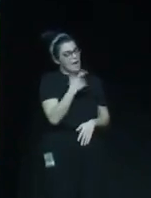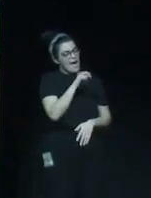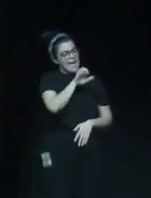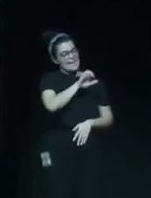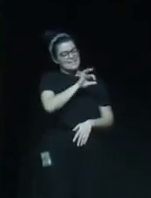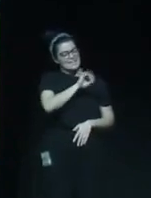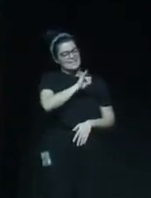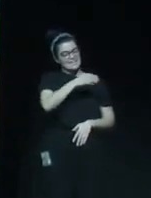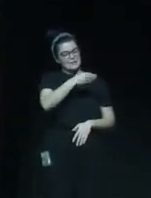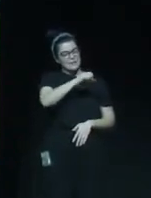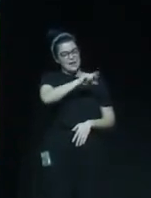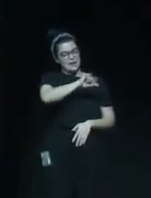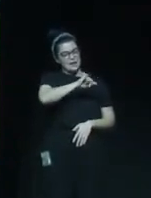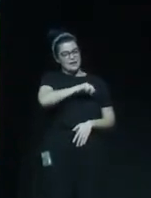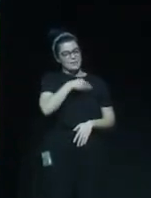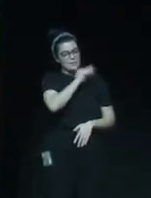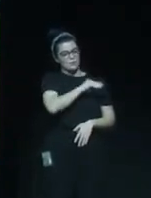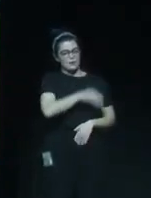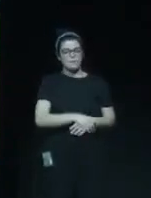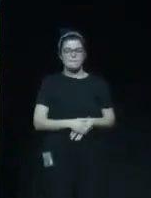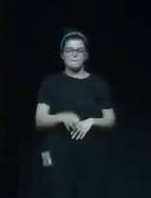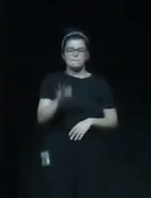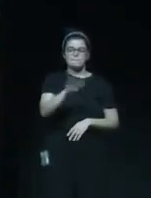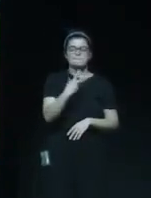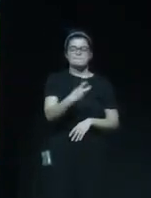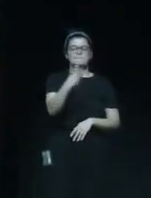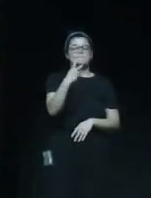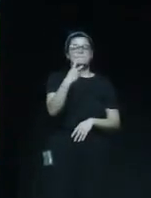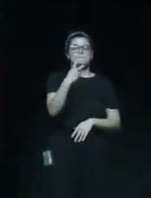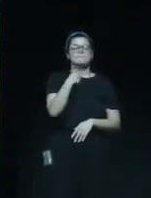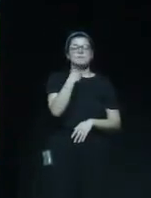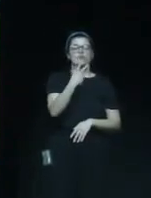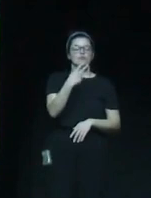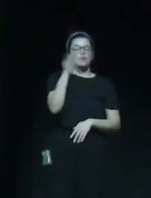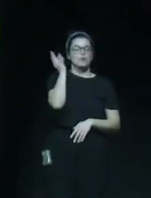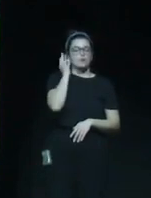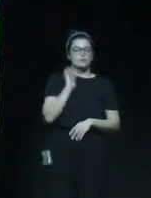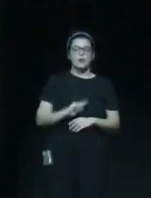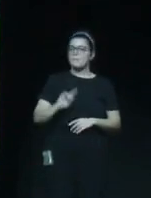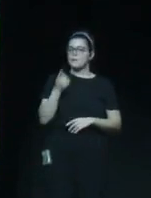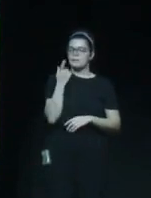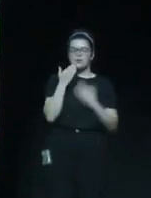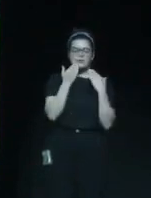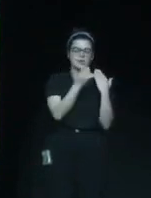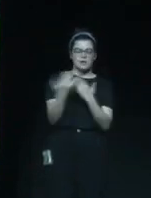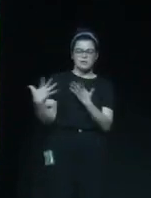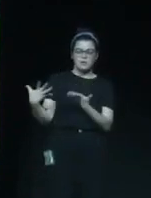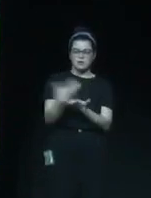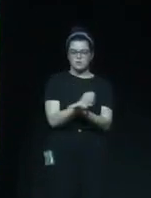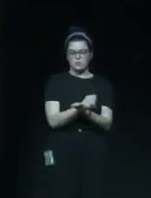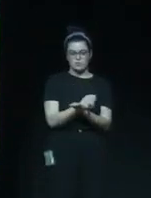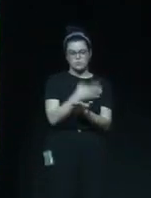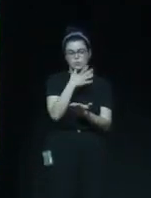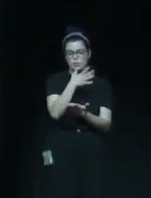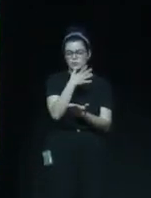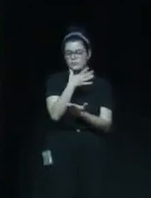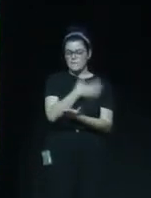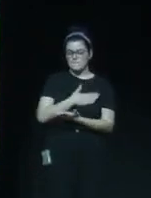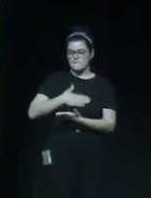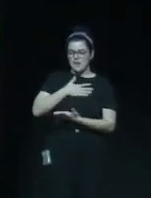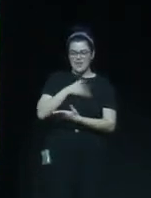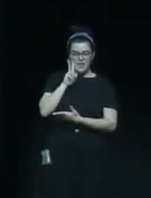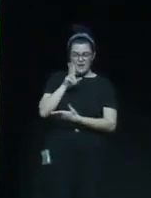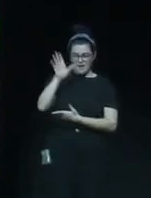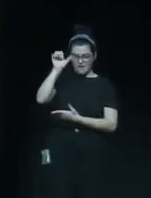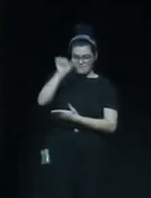Sí. Dos. Hola. No sé si se me oye. ¿Sí? Sí, se oye, sí. Bueno, lo primero es que ricasco a todos, es un placer escucharos, Begoña y